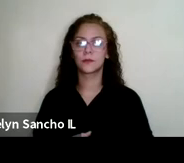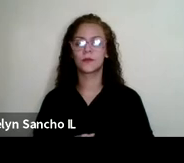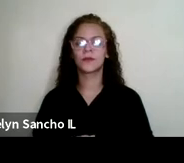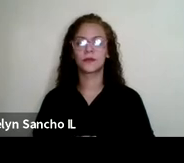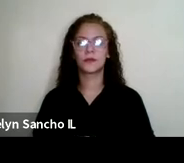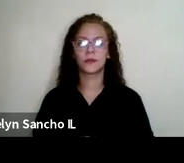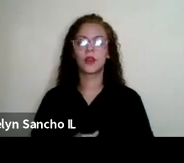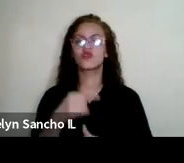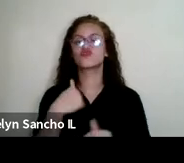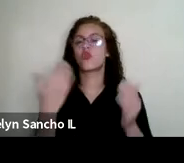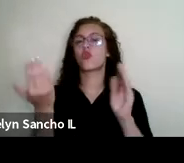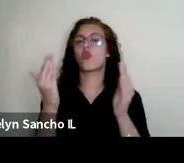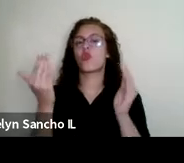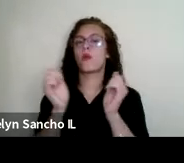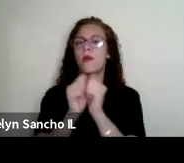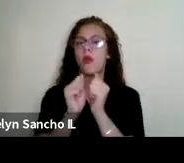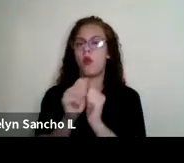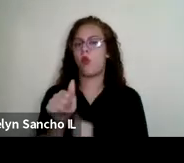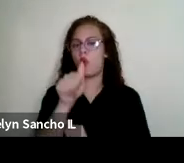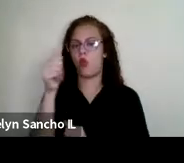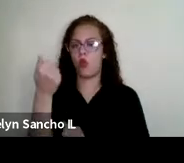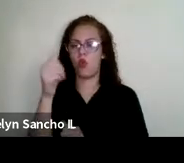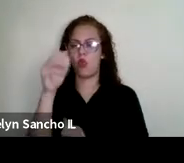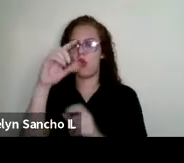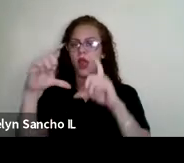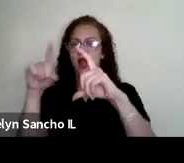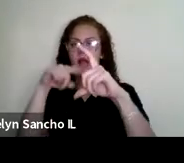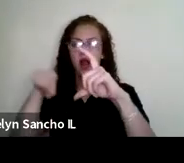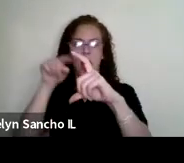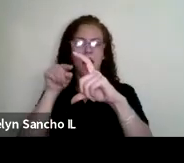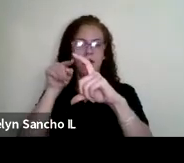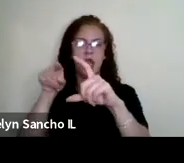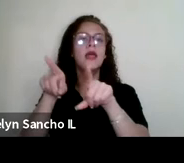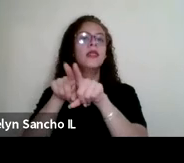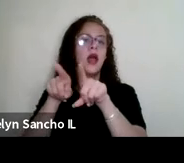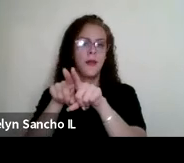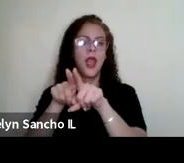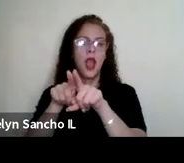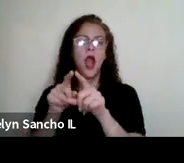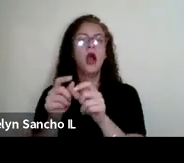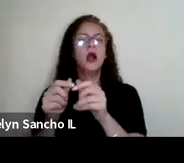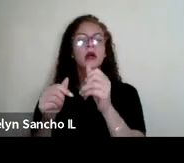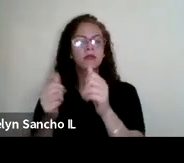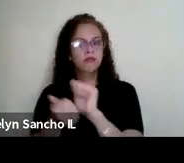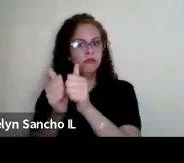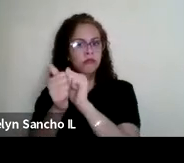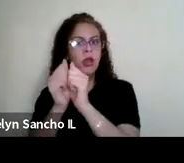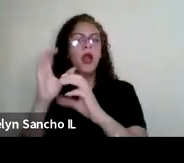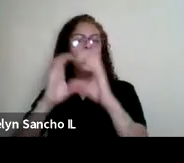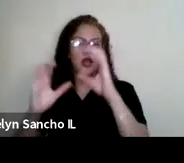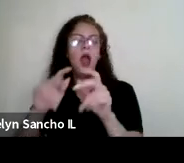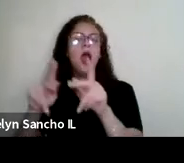y voy a compararlo con este otro gráfico de también el rendimiento en ciencias de